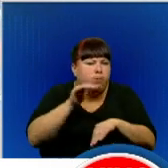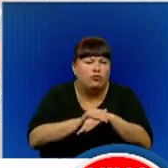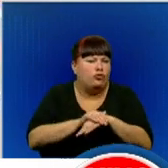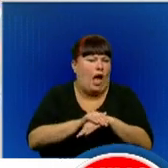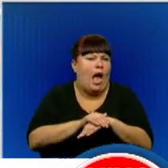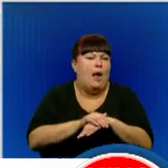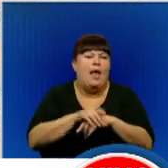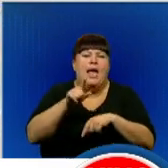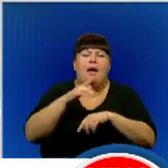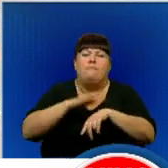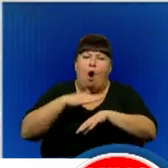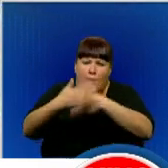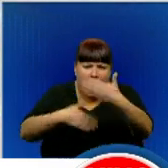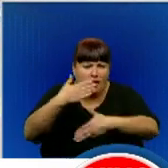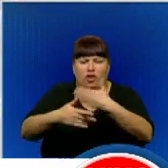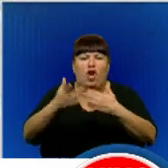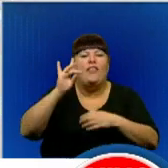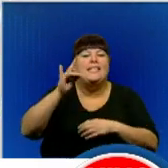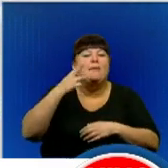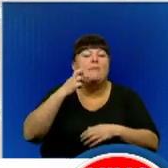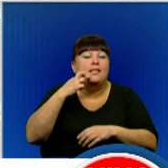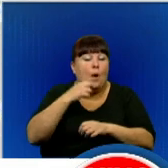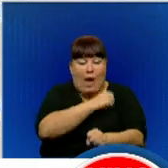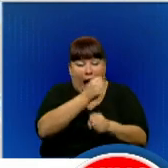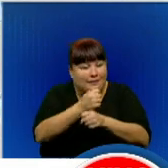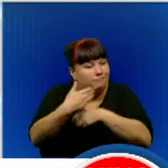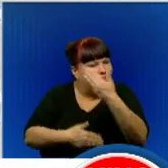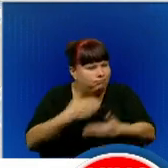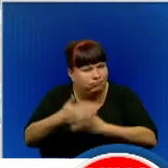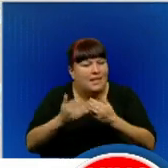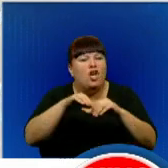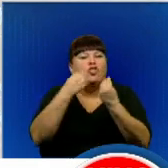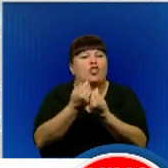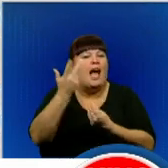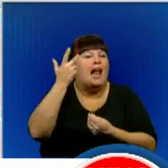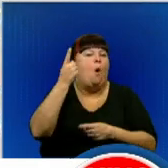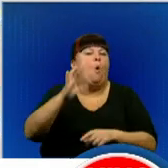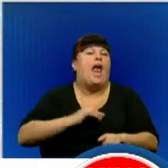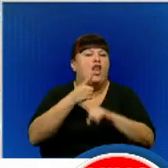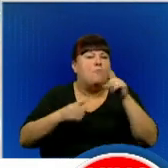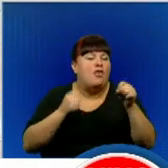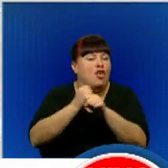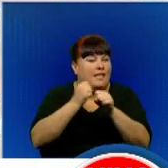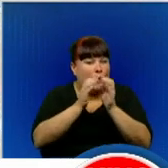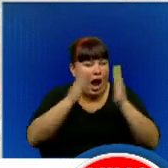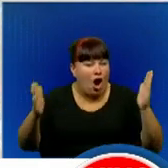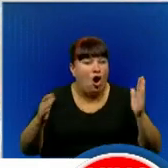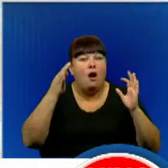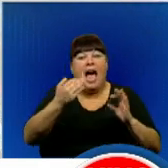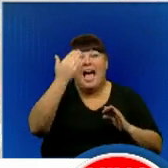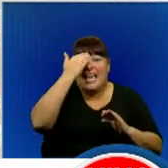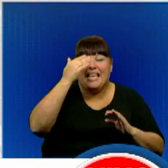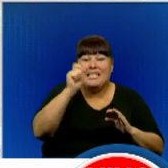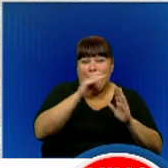y en ese camino estamos desde siempre del 2019 llevamos 18 meses descripción de los cuales 15 son de